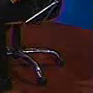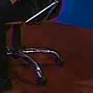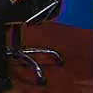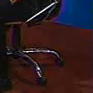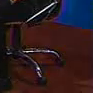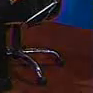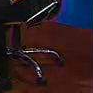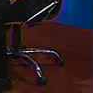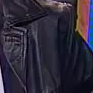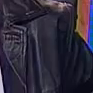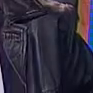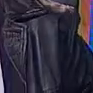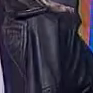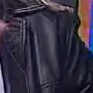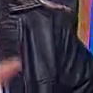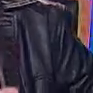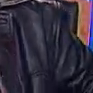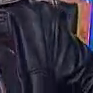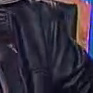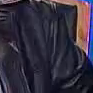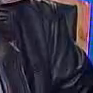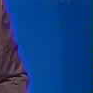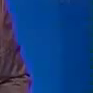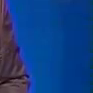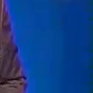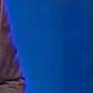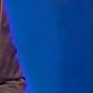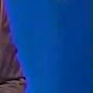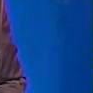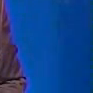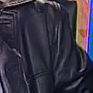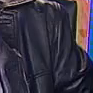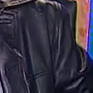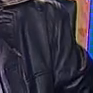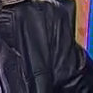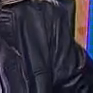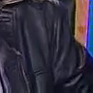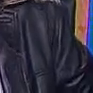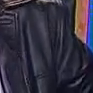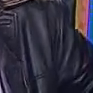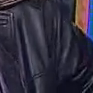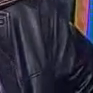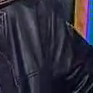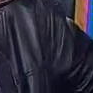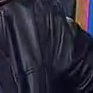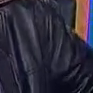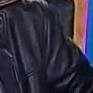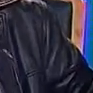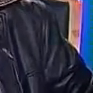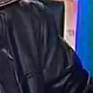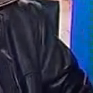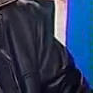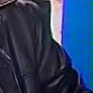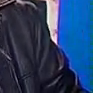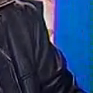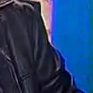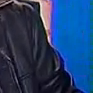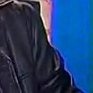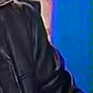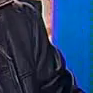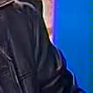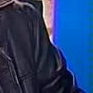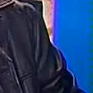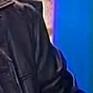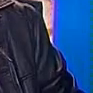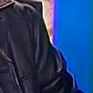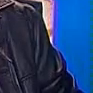bueno, ojalá se cumplan las proyecciones que has compartido con la opinión pública. Esas son las proyecciones y podrán verlas en los próximos 20 días. Balsamino Belandria, presidente